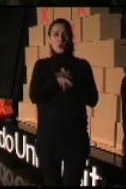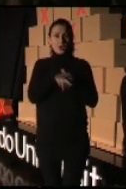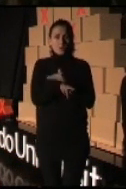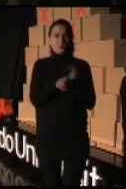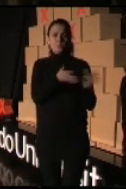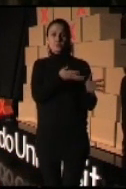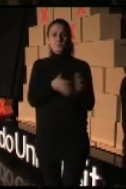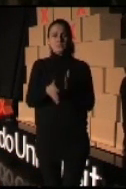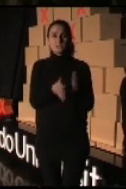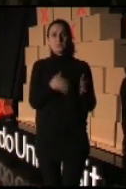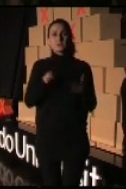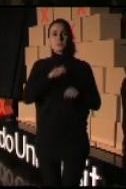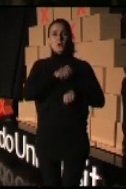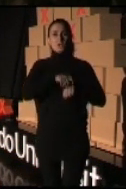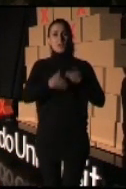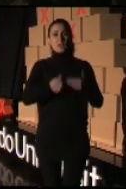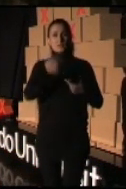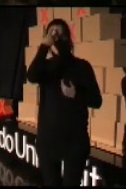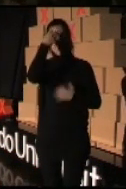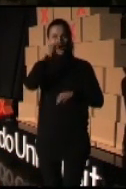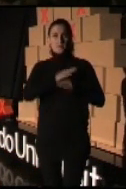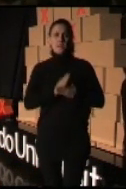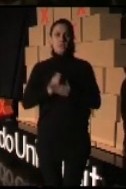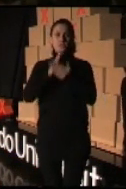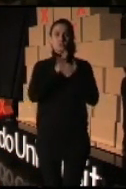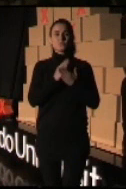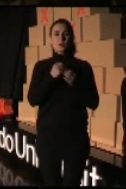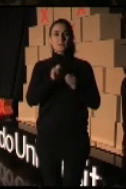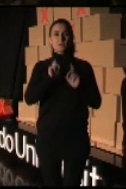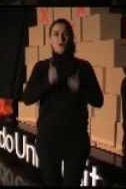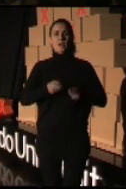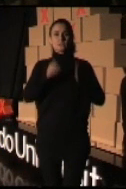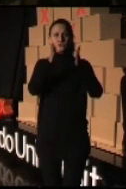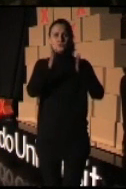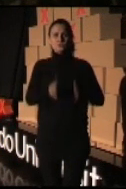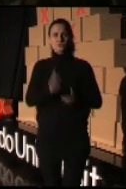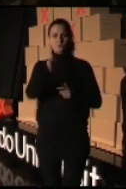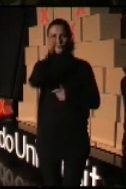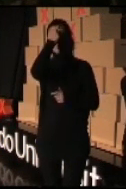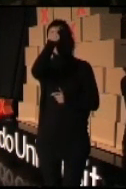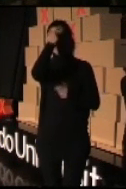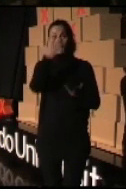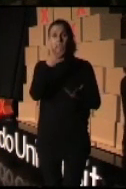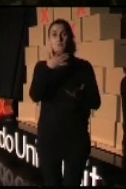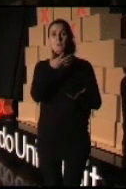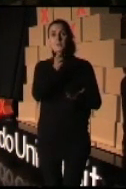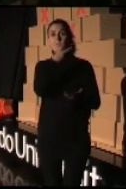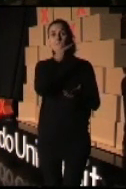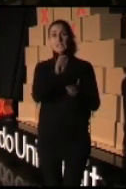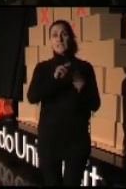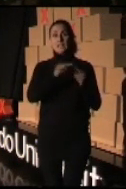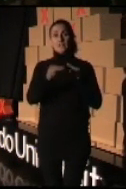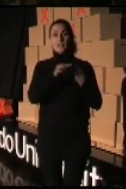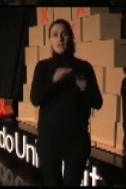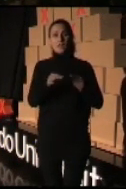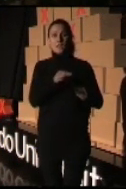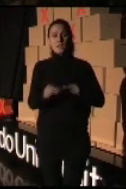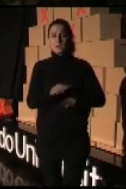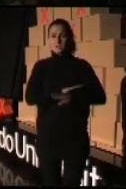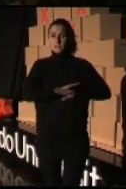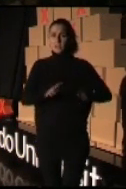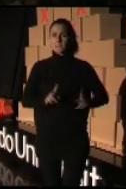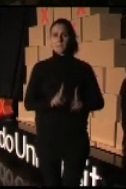más o menos en el tiempo que sería razonable para estudiar el caso de un paciente, podríamos secuenciar aproximadamente 20 genes. Es